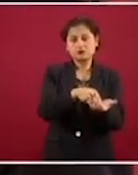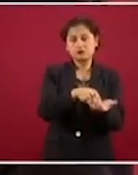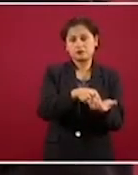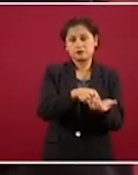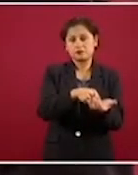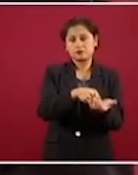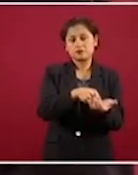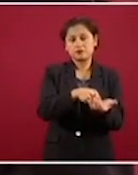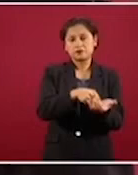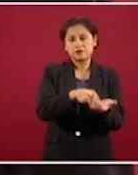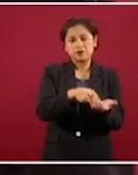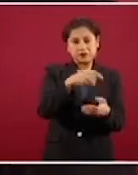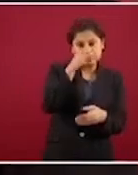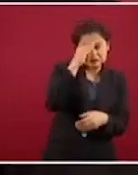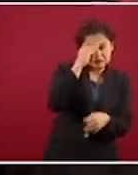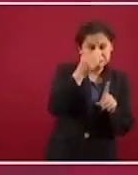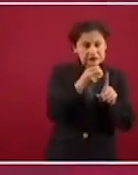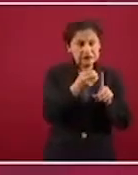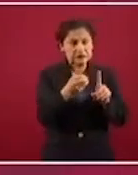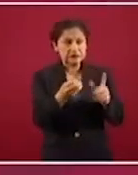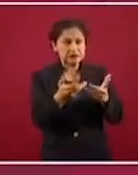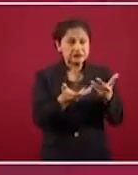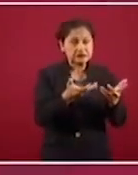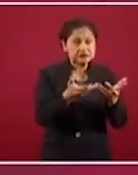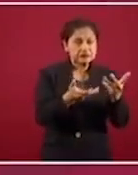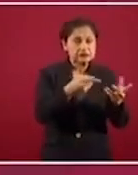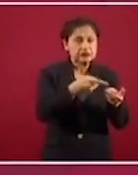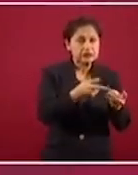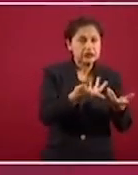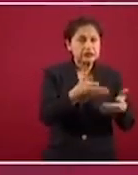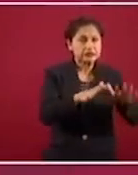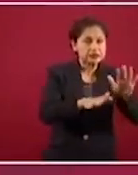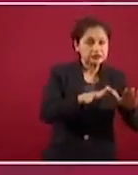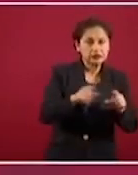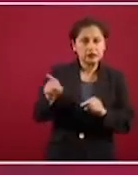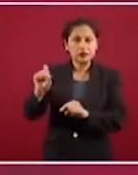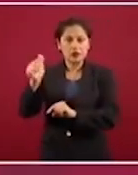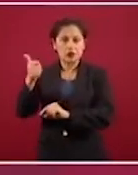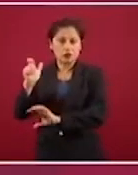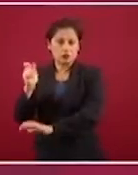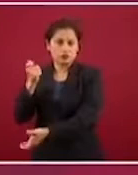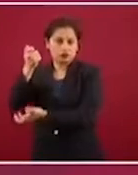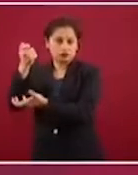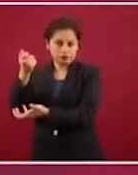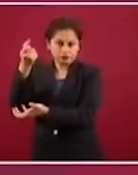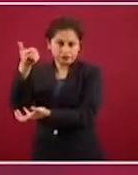y el presupuesto programable. ¿Qué es el no programable? ¿De qué se compone?